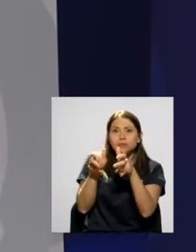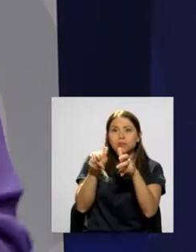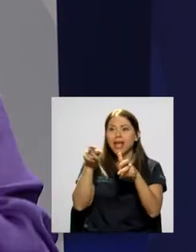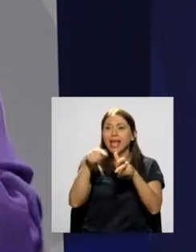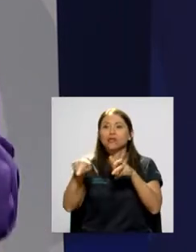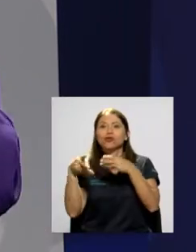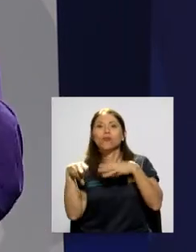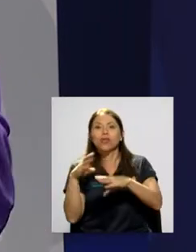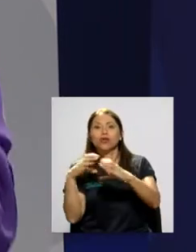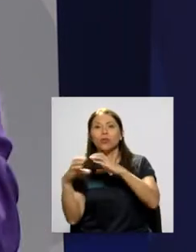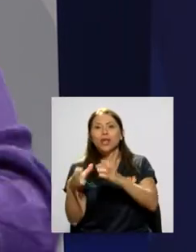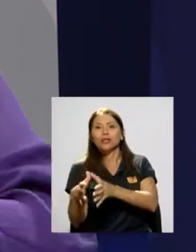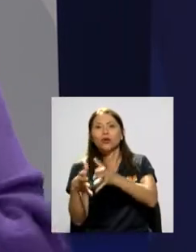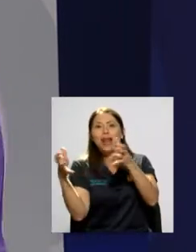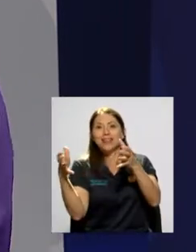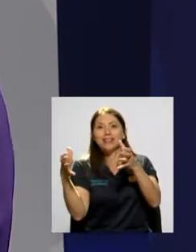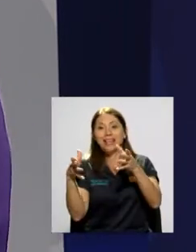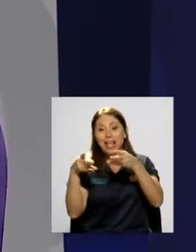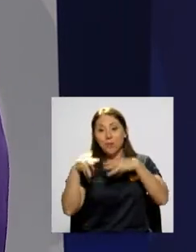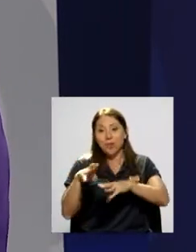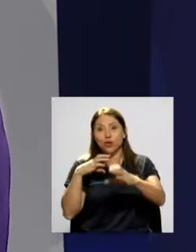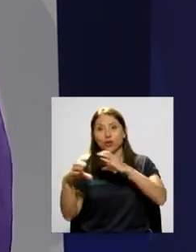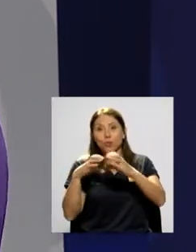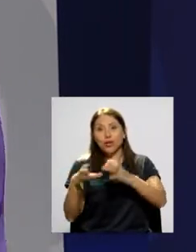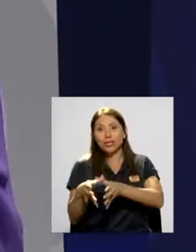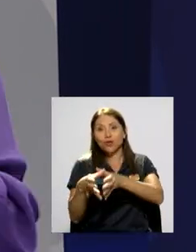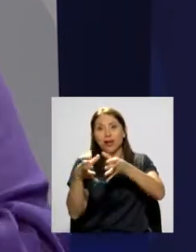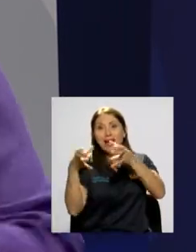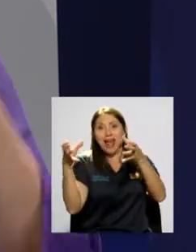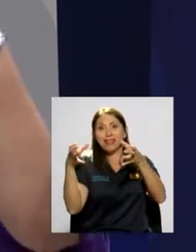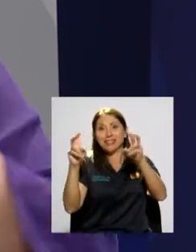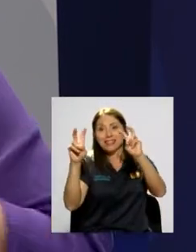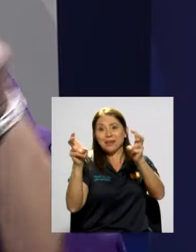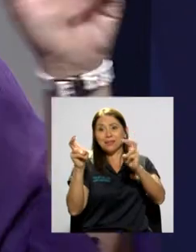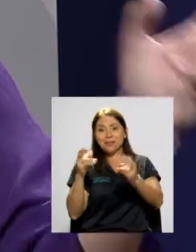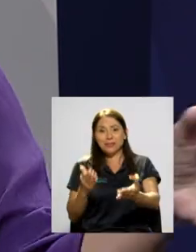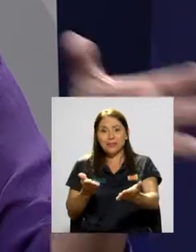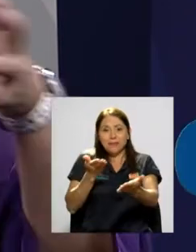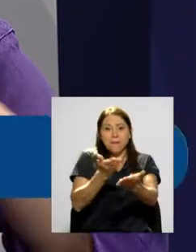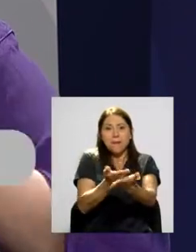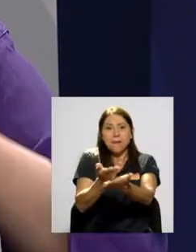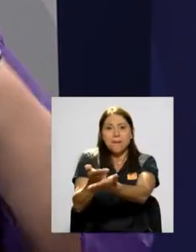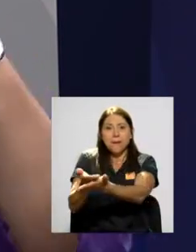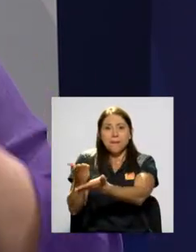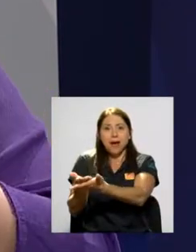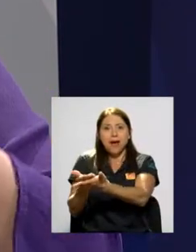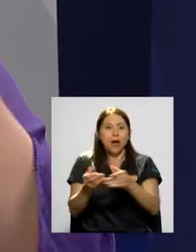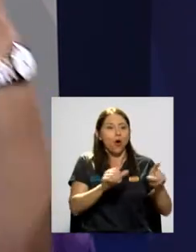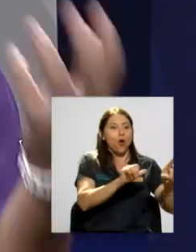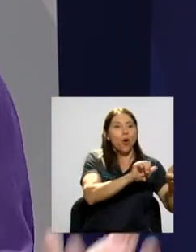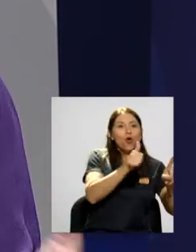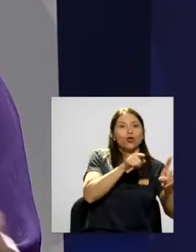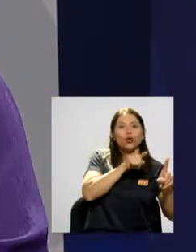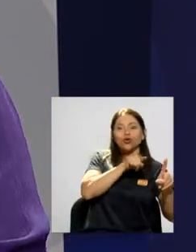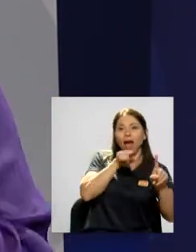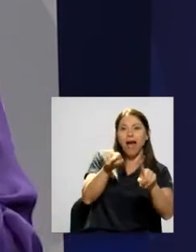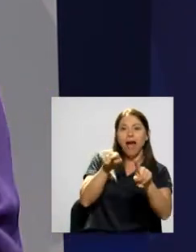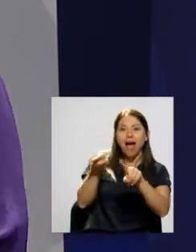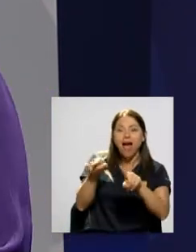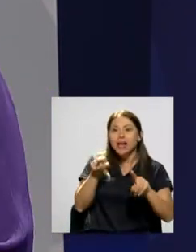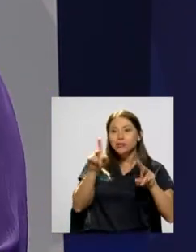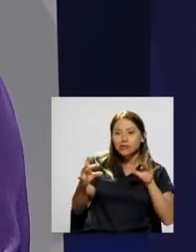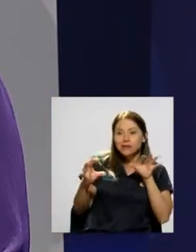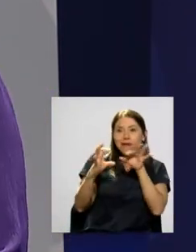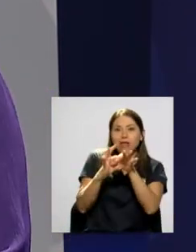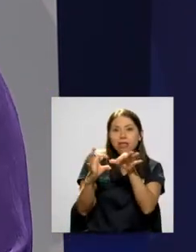determinados temas como algo fuerte, importante sobre la mesa, y eso desencadena otra serie de reportajes, conexos, de atención, de prensa, ¿verdad? Sobre